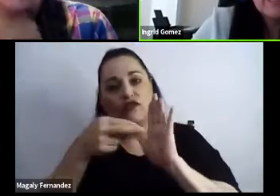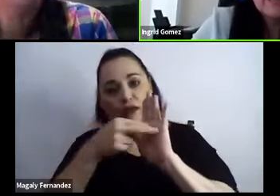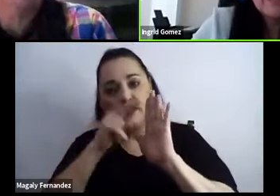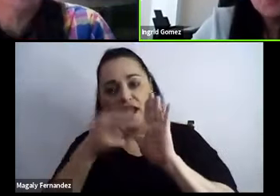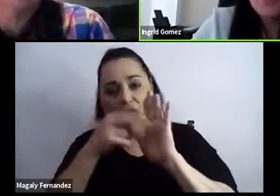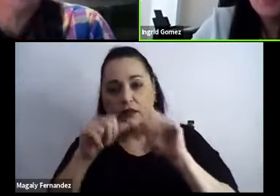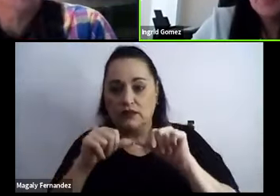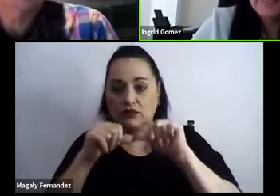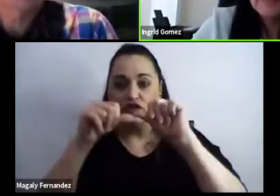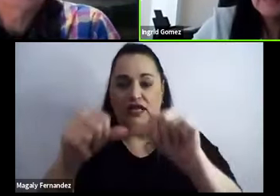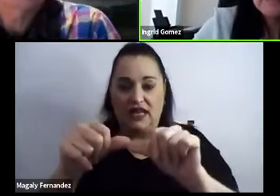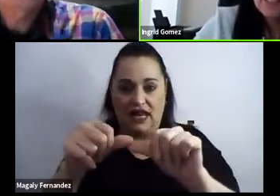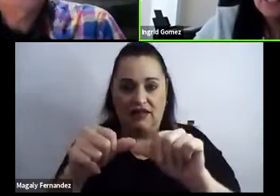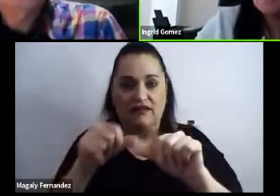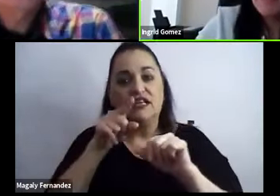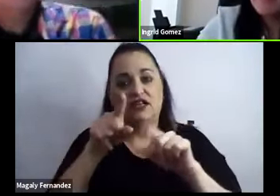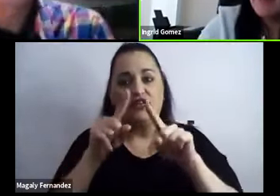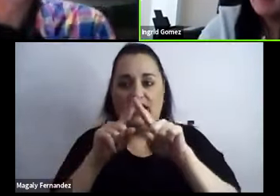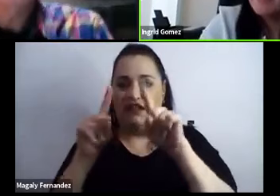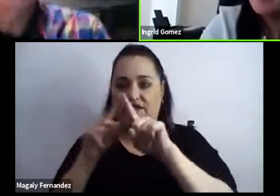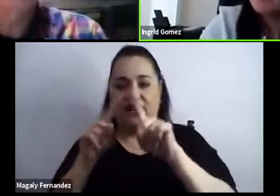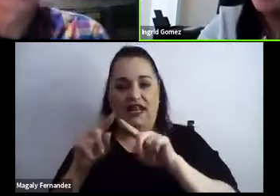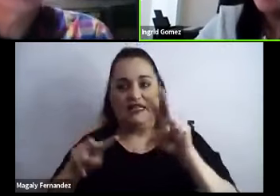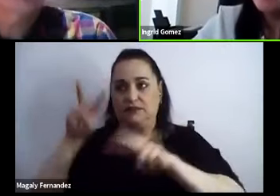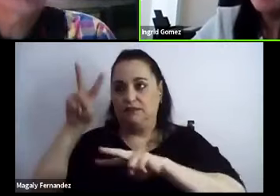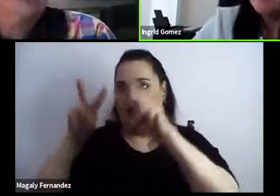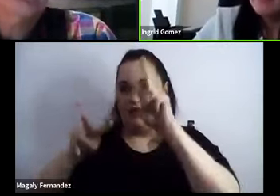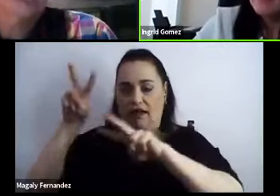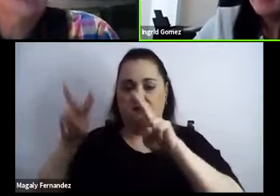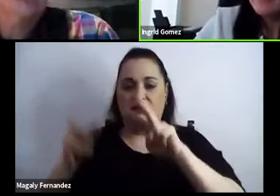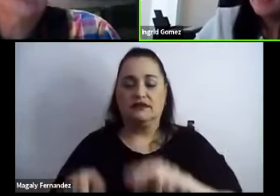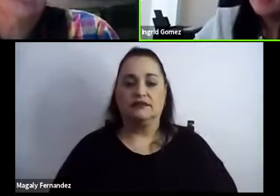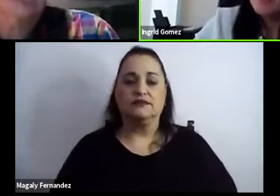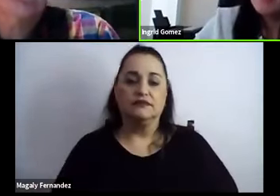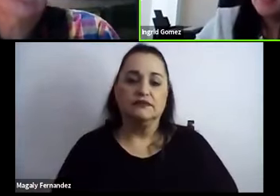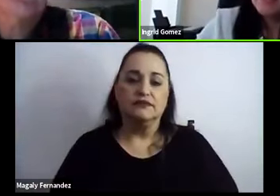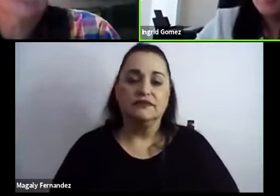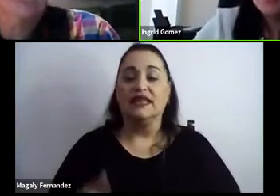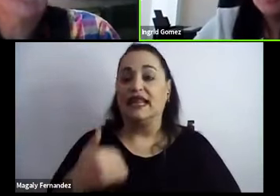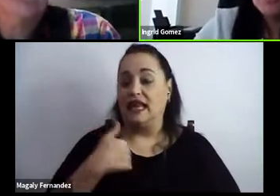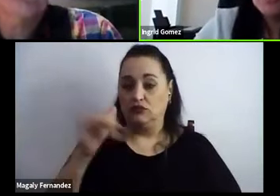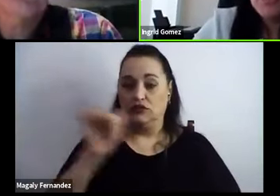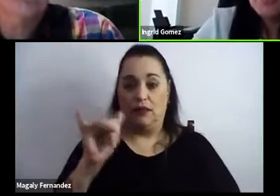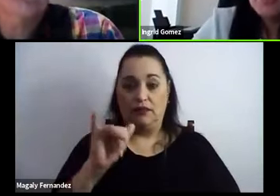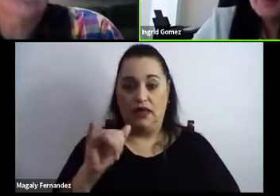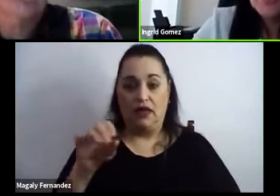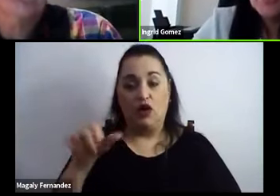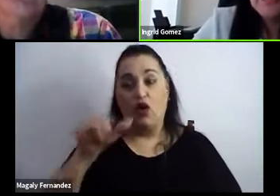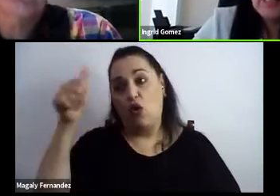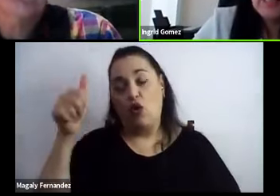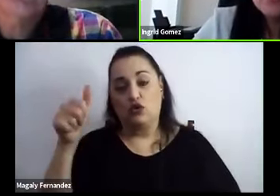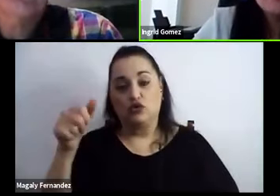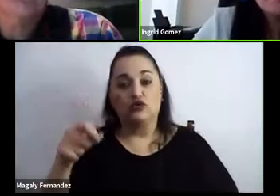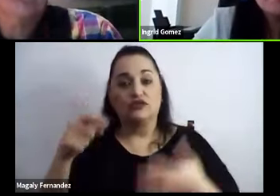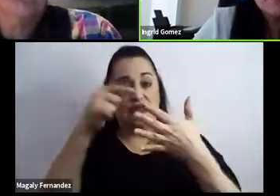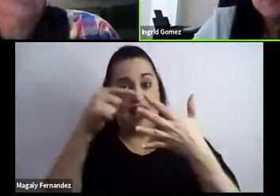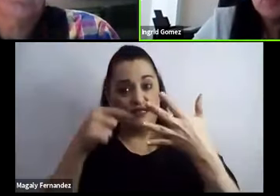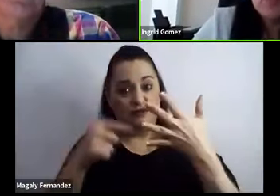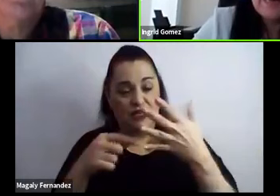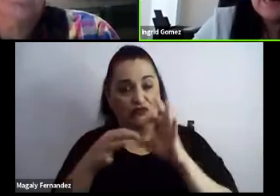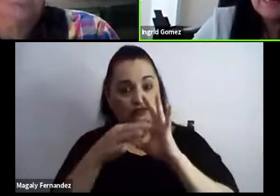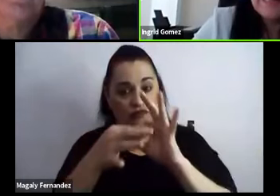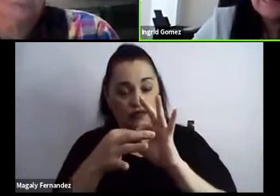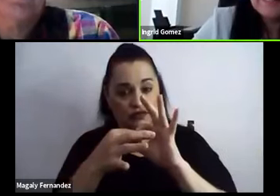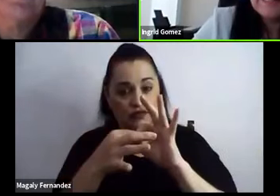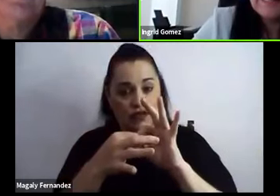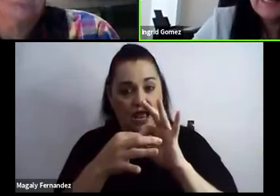sostenibles en sus diferentes variables. Tenemos también otros aspectos relacionados y muy importantes con